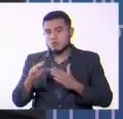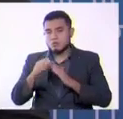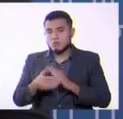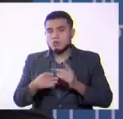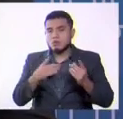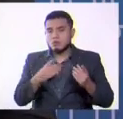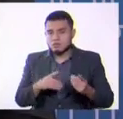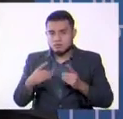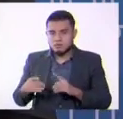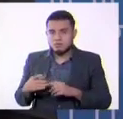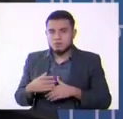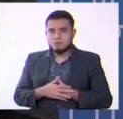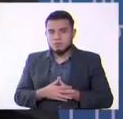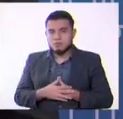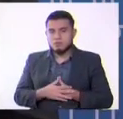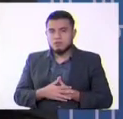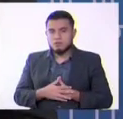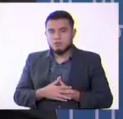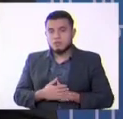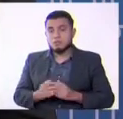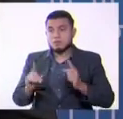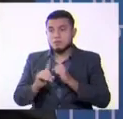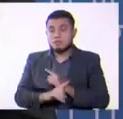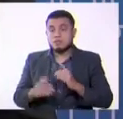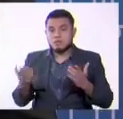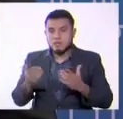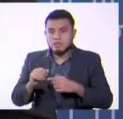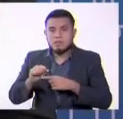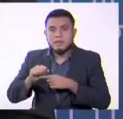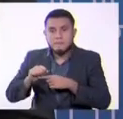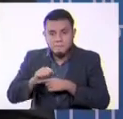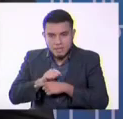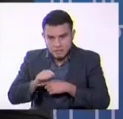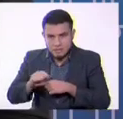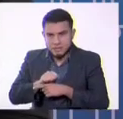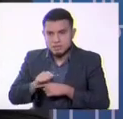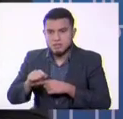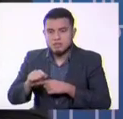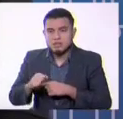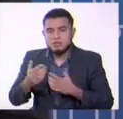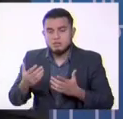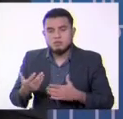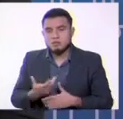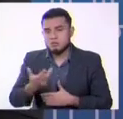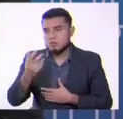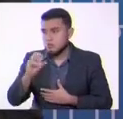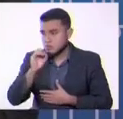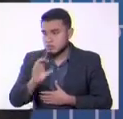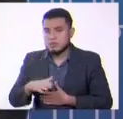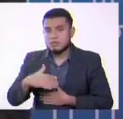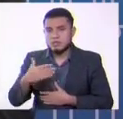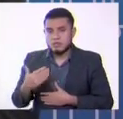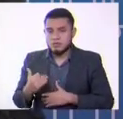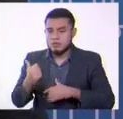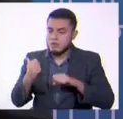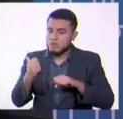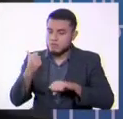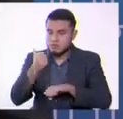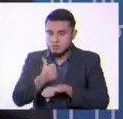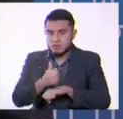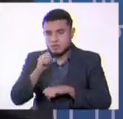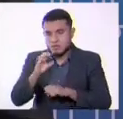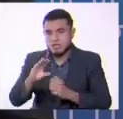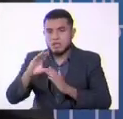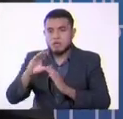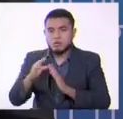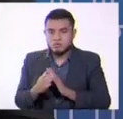dinámica, que se transforma y que genera prácticas. Entonces vamos a decir que, o es fundamental decir que la